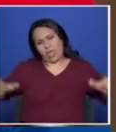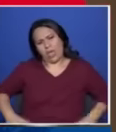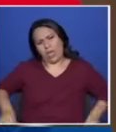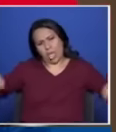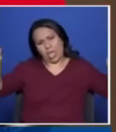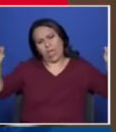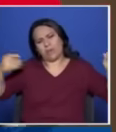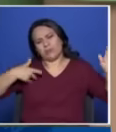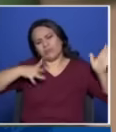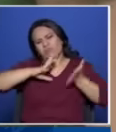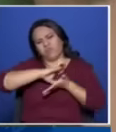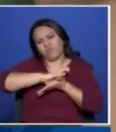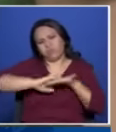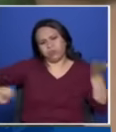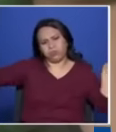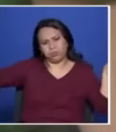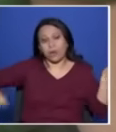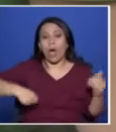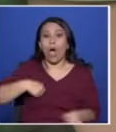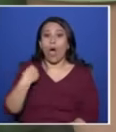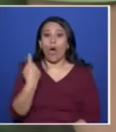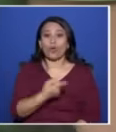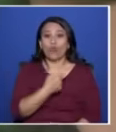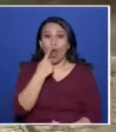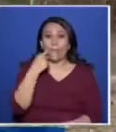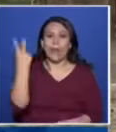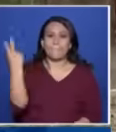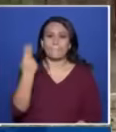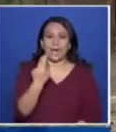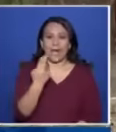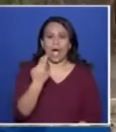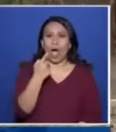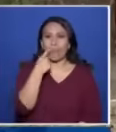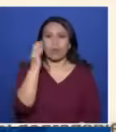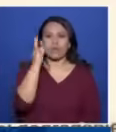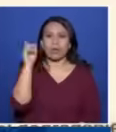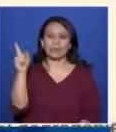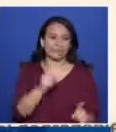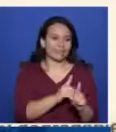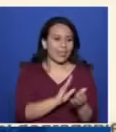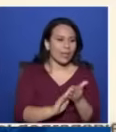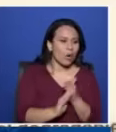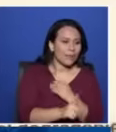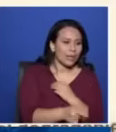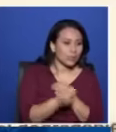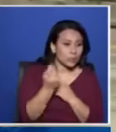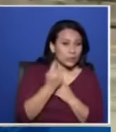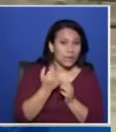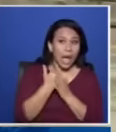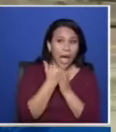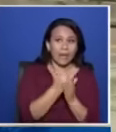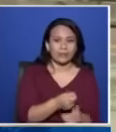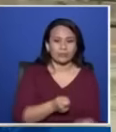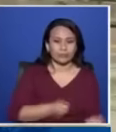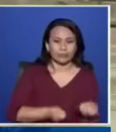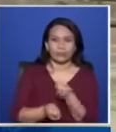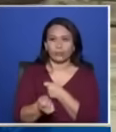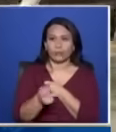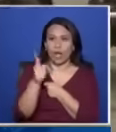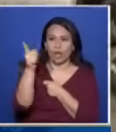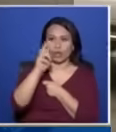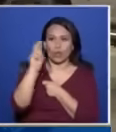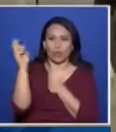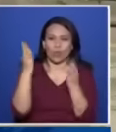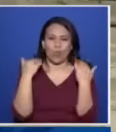último que había se llevaron. A este hombre, en cambio, fue una pareja la que lo abordó para cambiarle la tarjeta, también en el norte de la